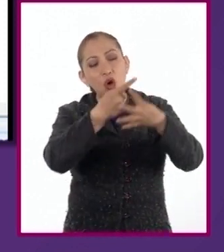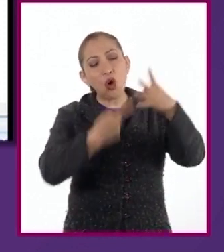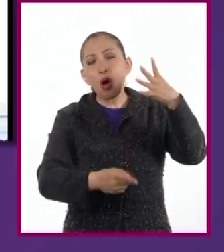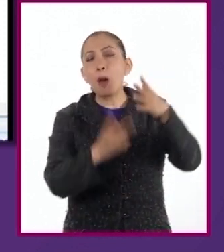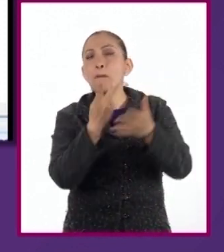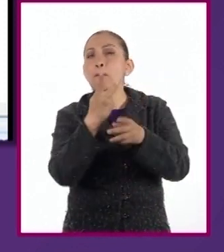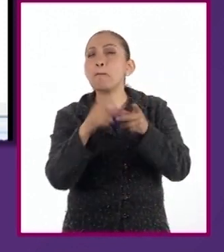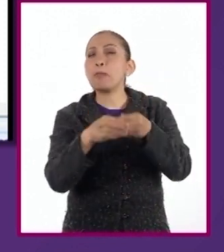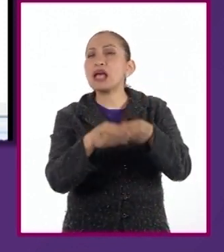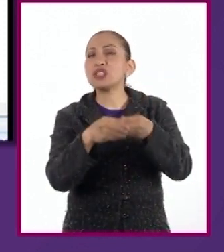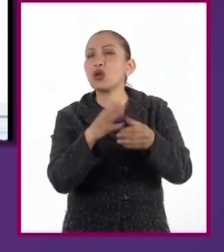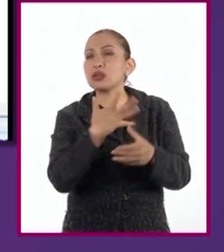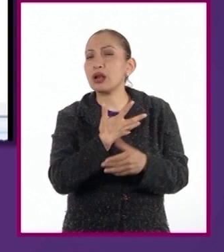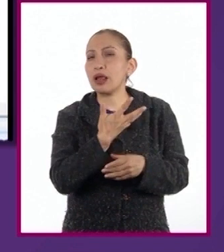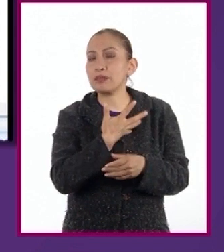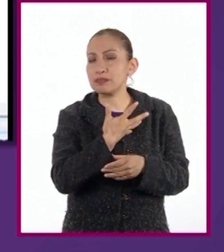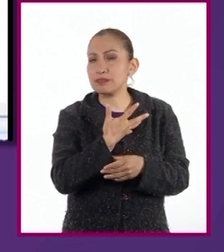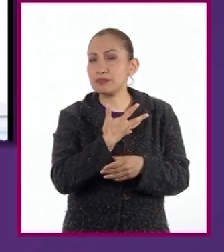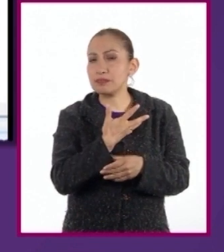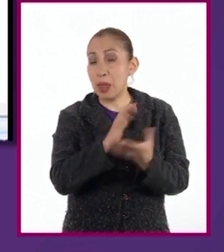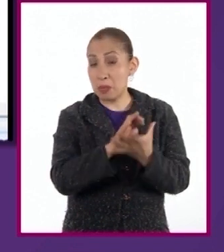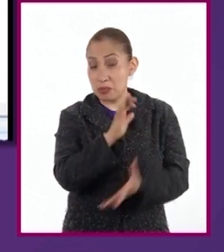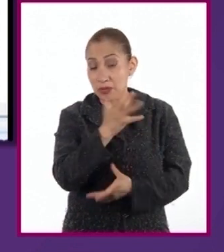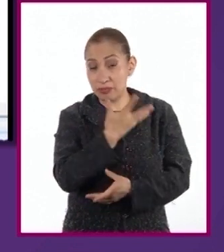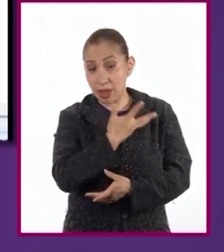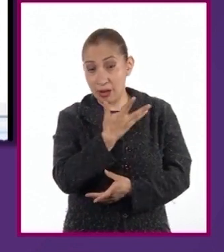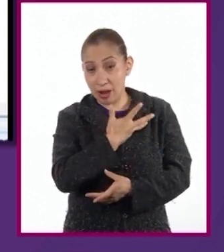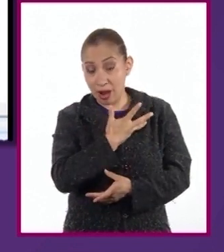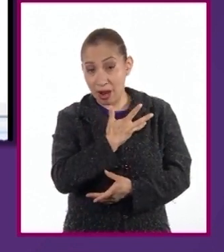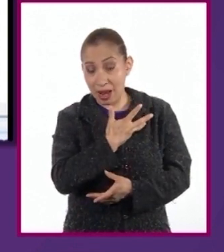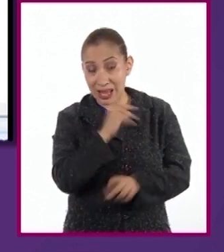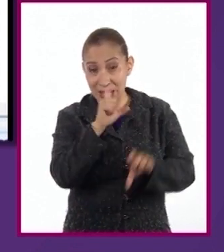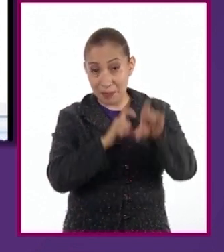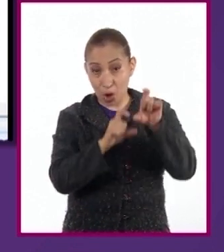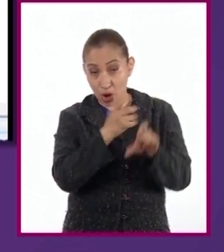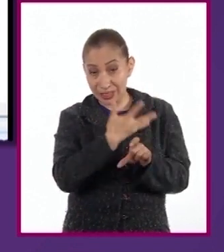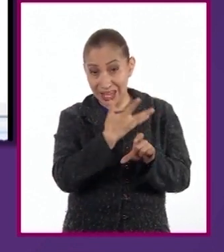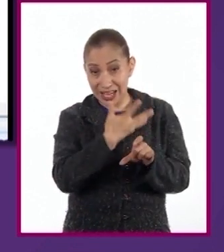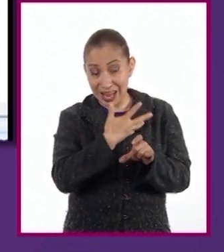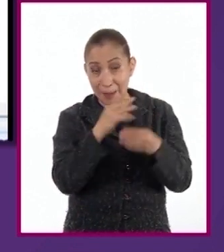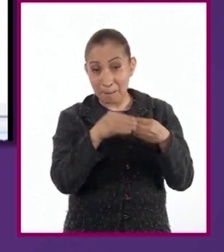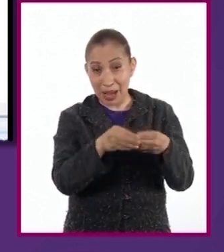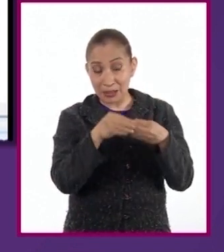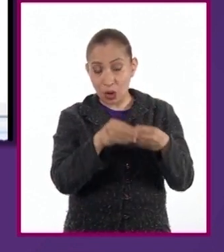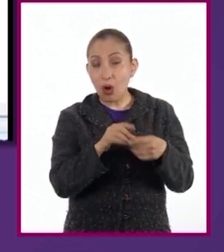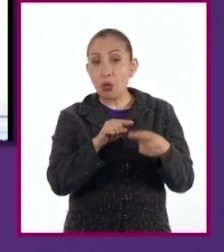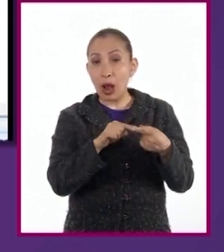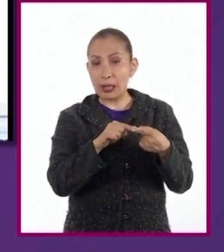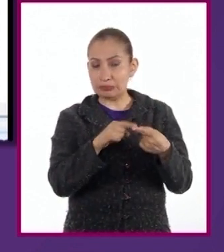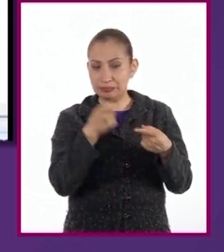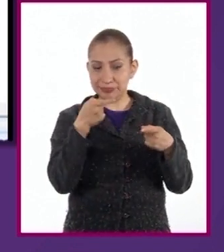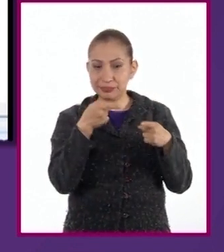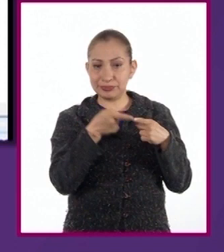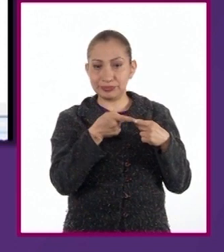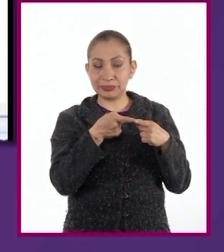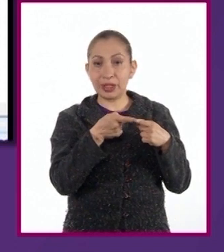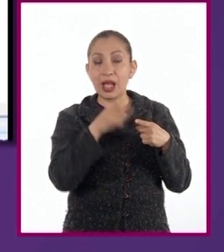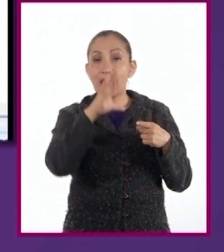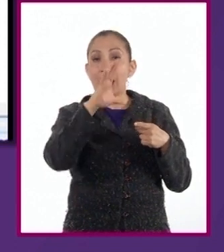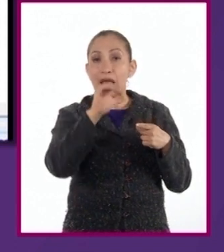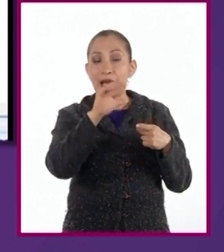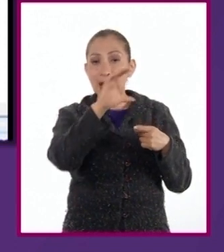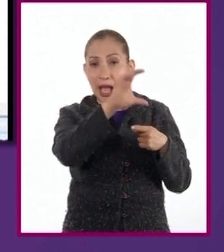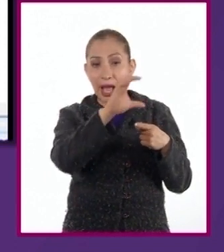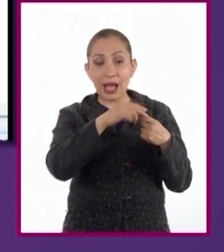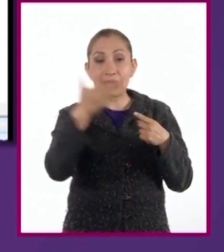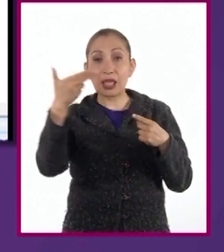plásticos? De manera general, podemos decir que los elementos químicos que forman los plásticos son principalmente el carbono